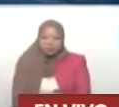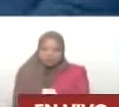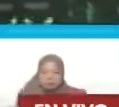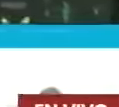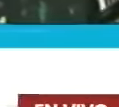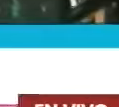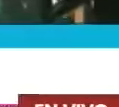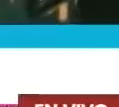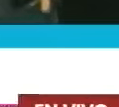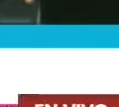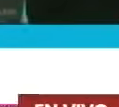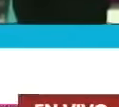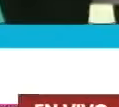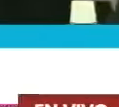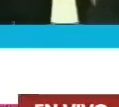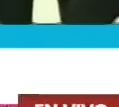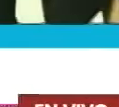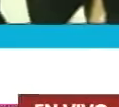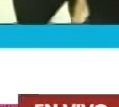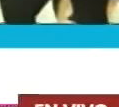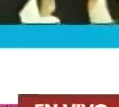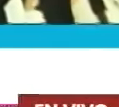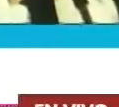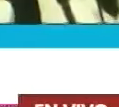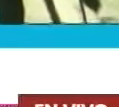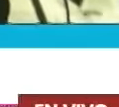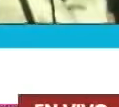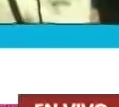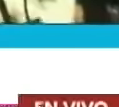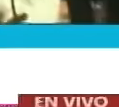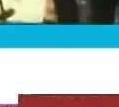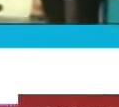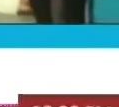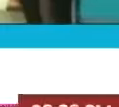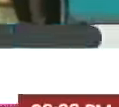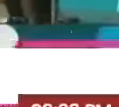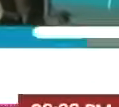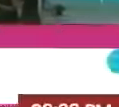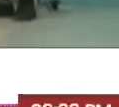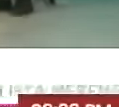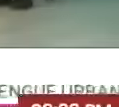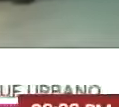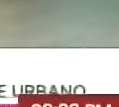Buenas noches, presidente. Daniel de Venezuela.